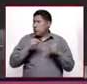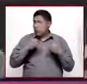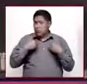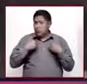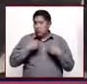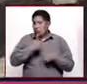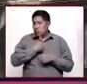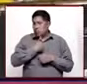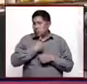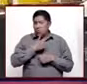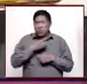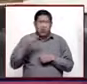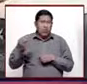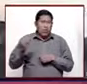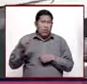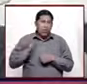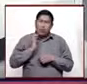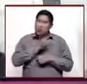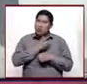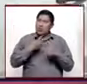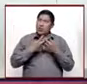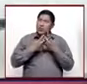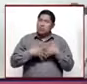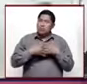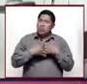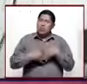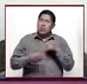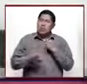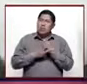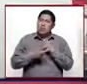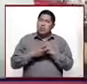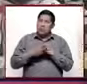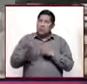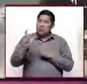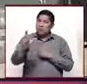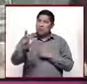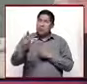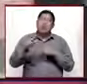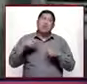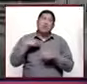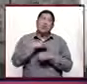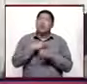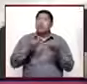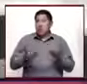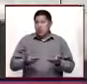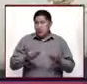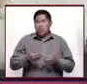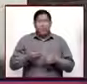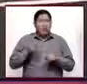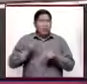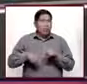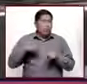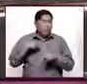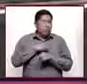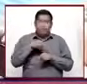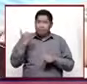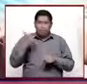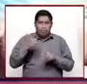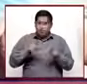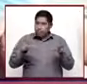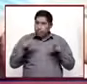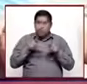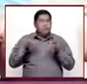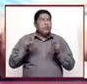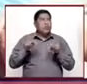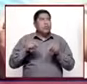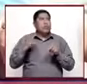consumo y nuestras empresas tienen vale aquí. Entonces, con ese vale nosotros cargamos aquí el combustible, no podemos cargar en otro surtidor. Otros